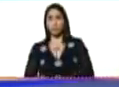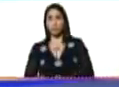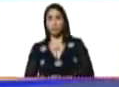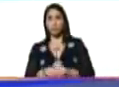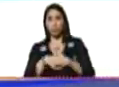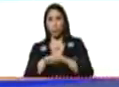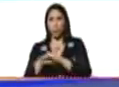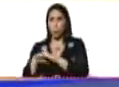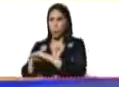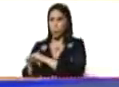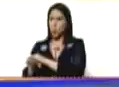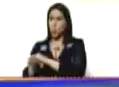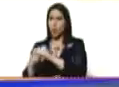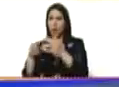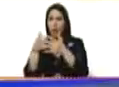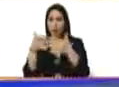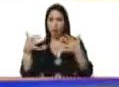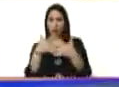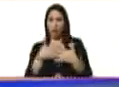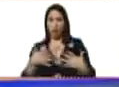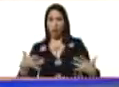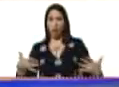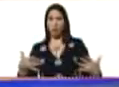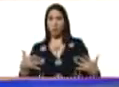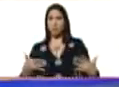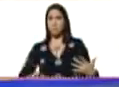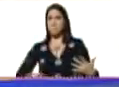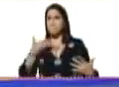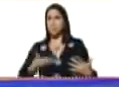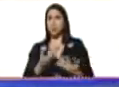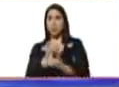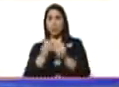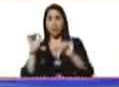el acta sagrada de la independencia de Venezuela.